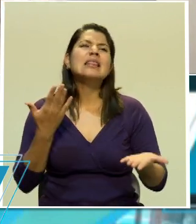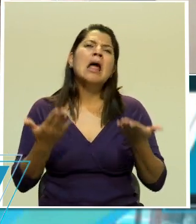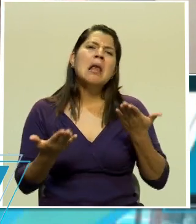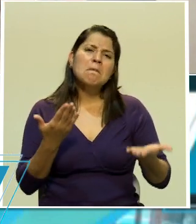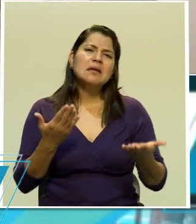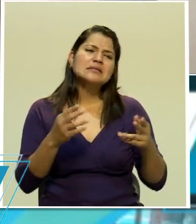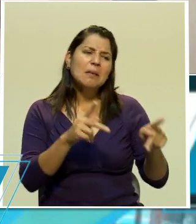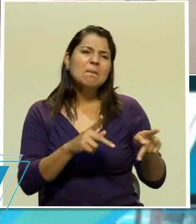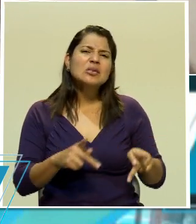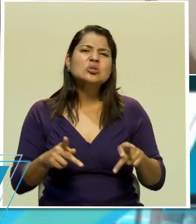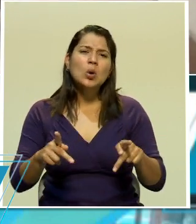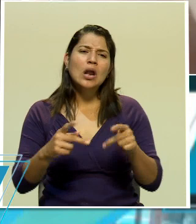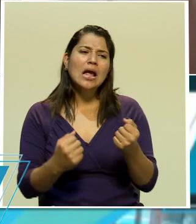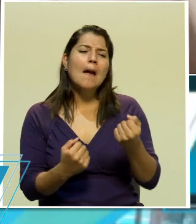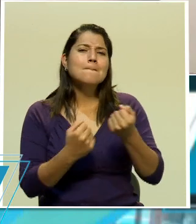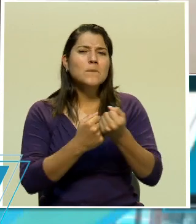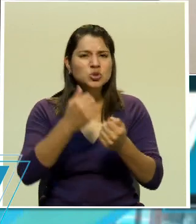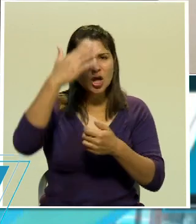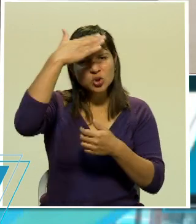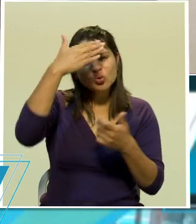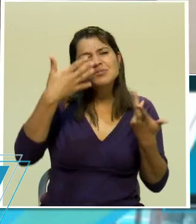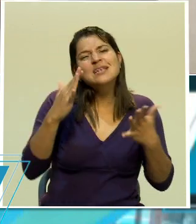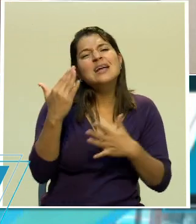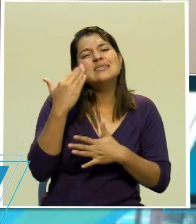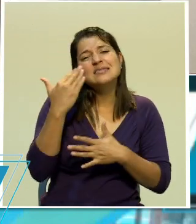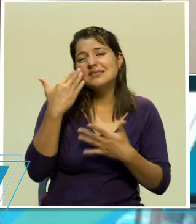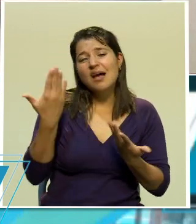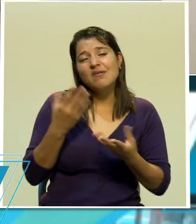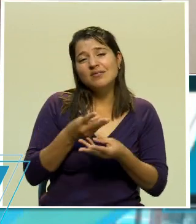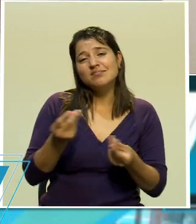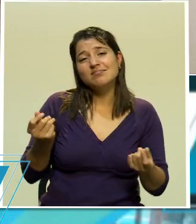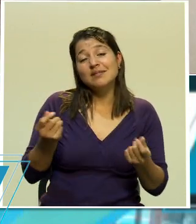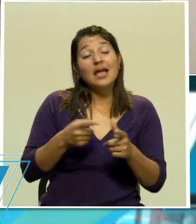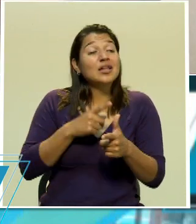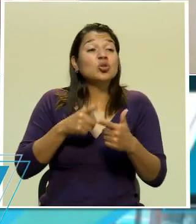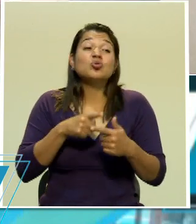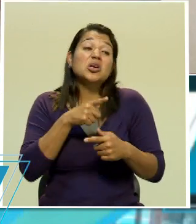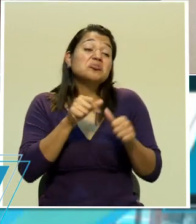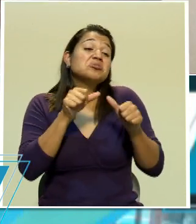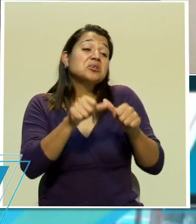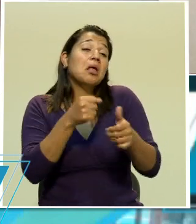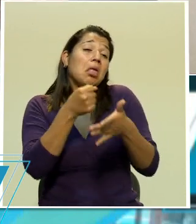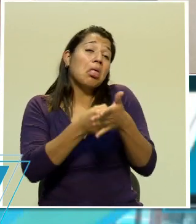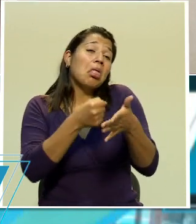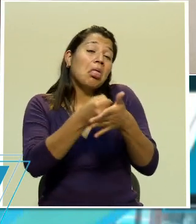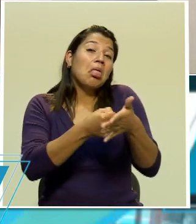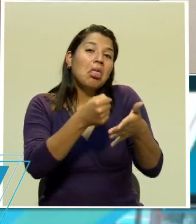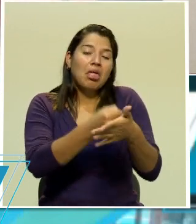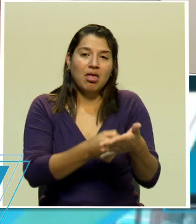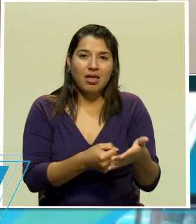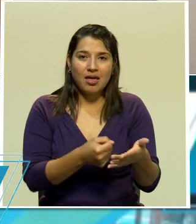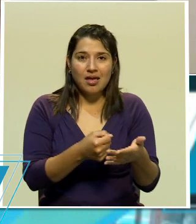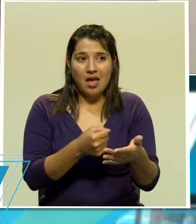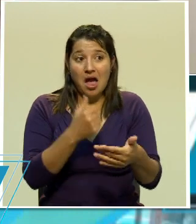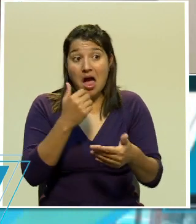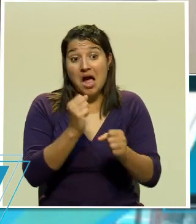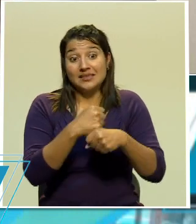que, bueno, están, por decirlo así, salvando la cara y haciendo el proceso que ellos consideran que es necesario, pero a la hora de la hora las cosas